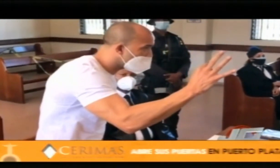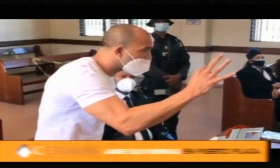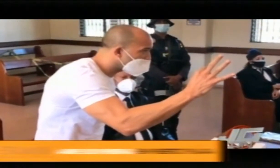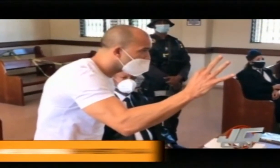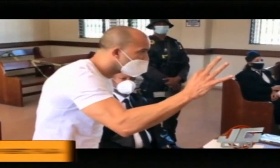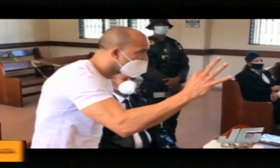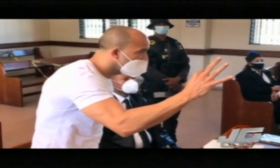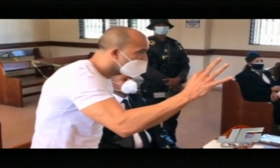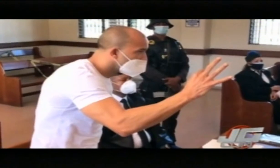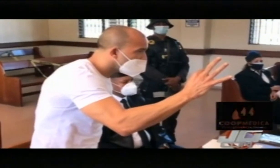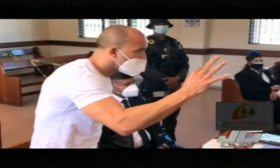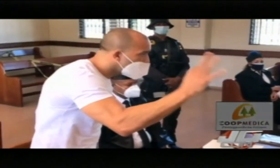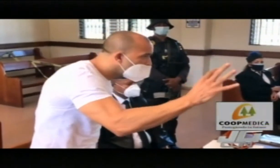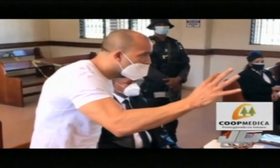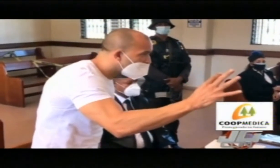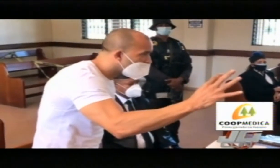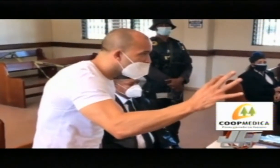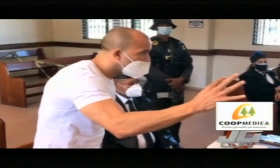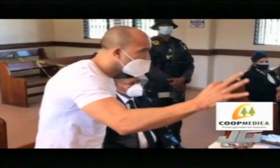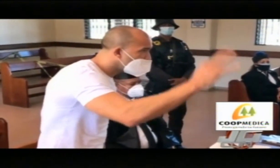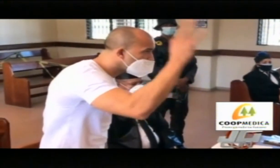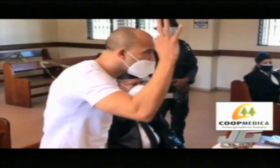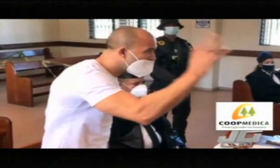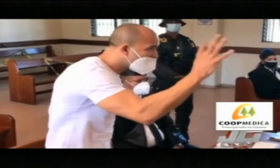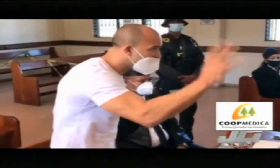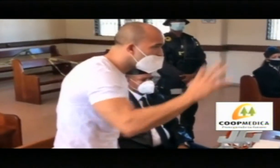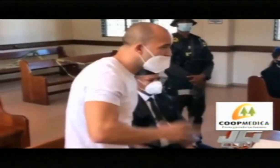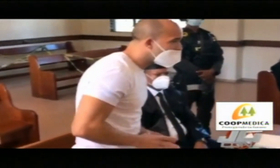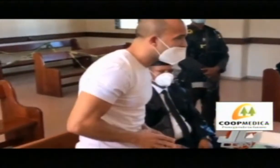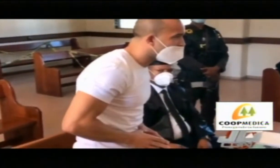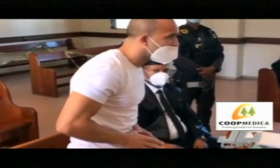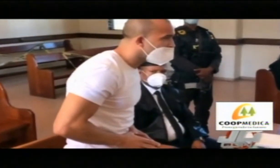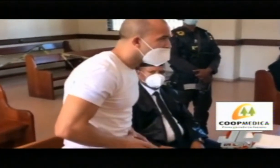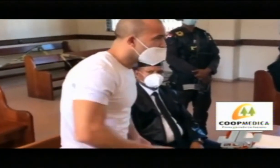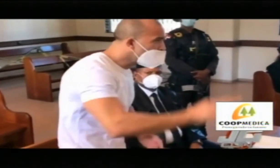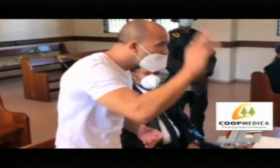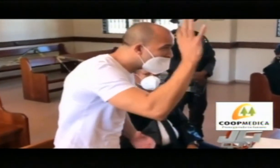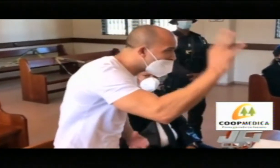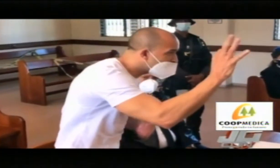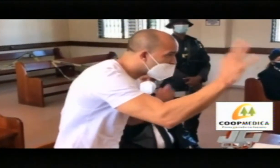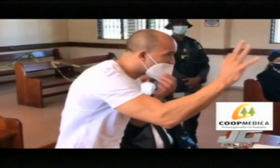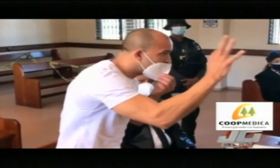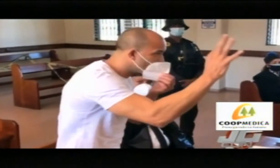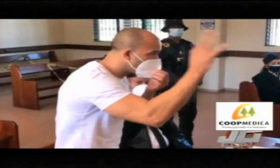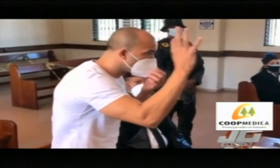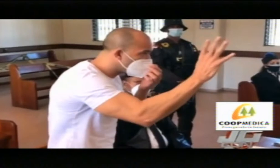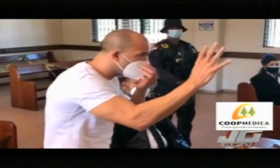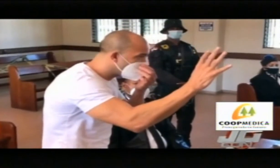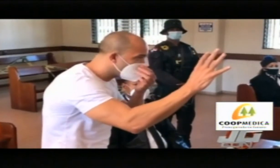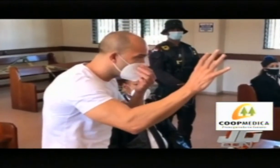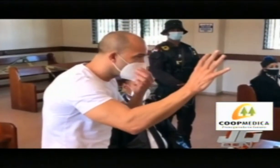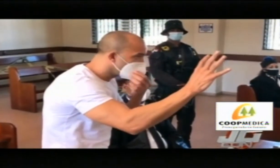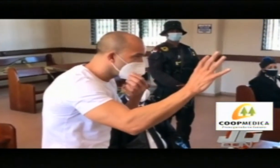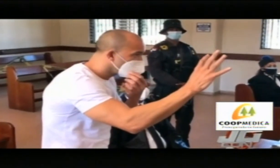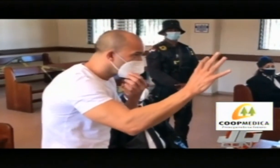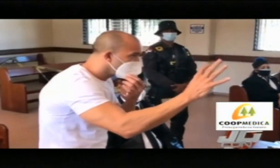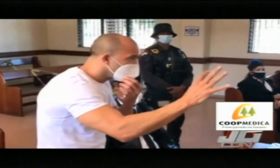señoría. Nunca. Yo no soy una gente violenta. Nunca le he puesto la mano a una mujer.